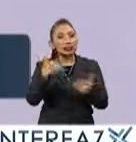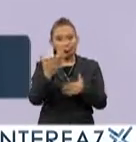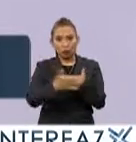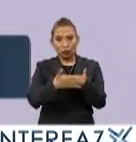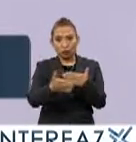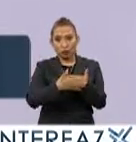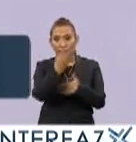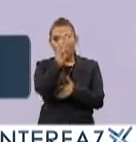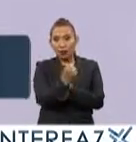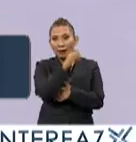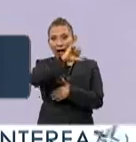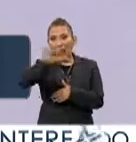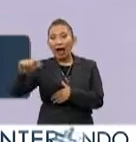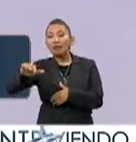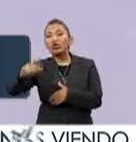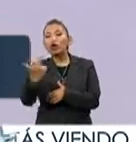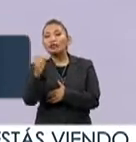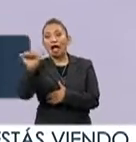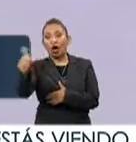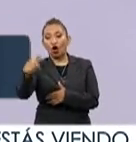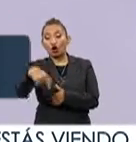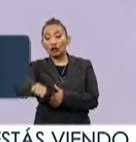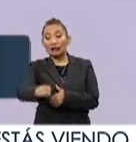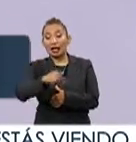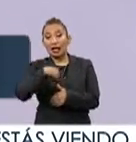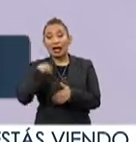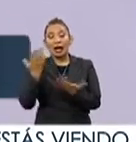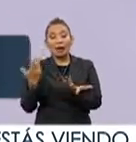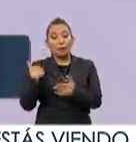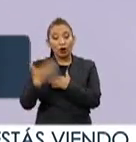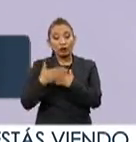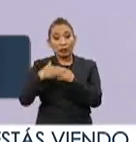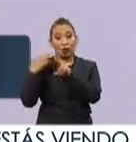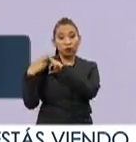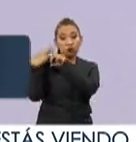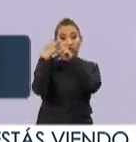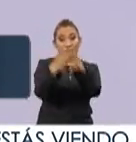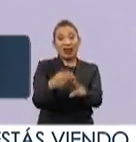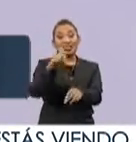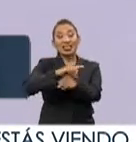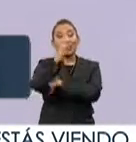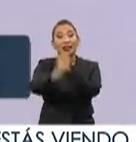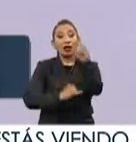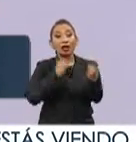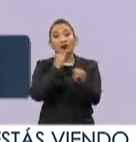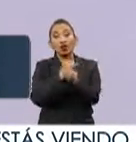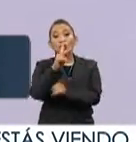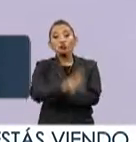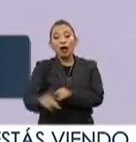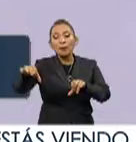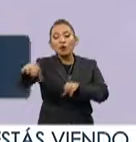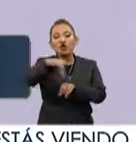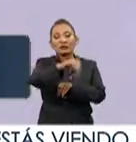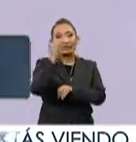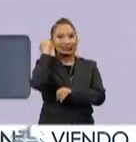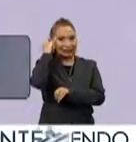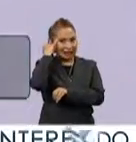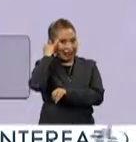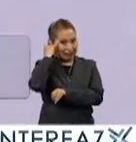cabo del 9 al 12 de agosto en el marco de la conmemoración del Día Internacional de los Pueblos